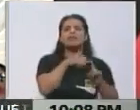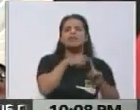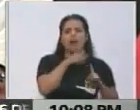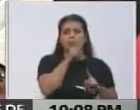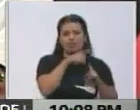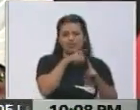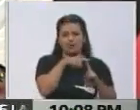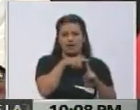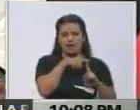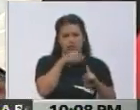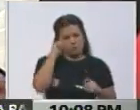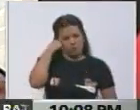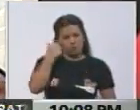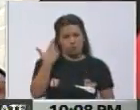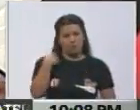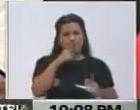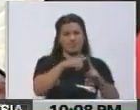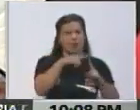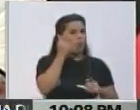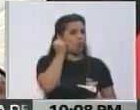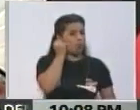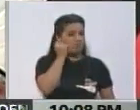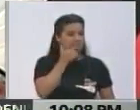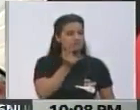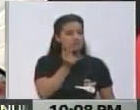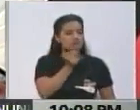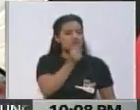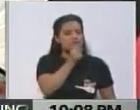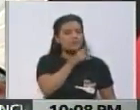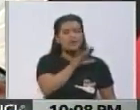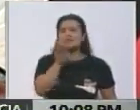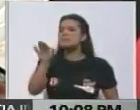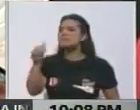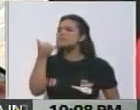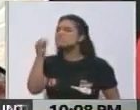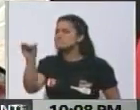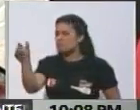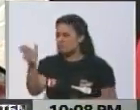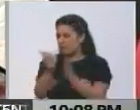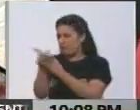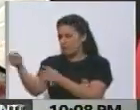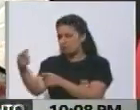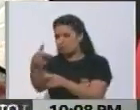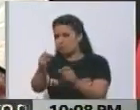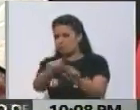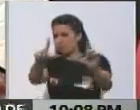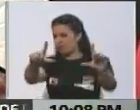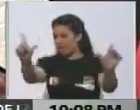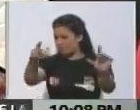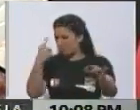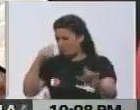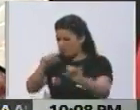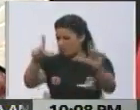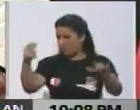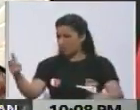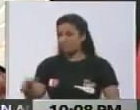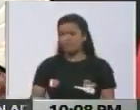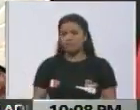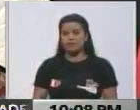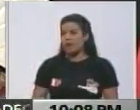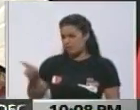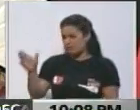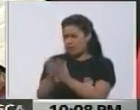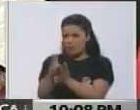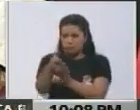tías abuelas, que me llamaban, préndeme el televisor. Yo tenía 10 años, yo le prendía el televisor. Póngame tal cosa, yo se lo